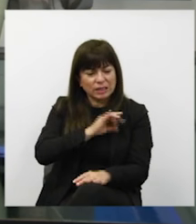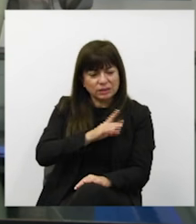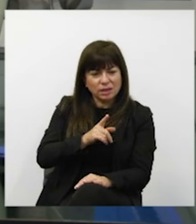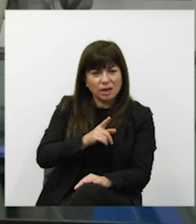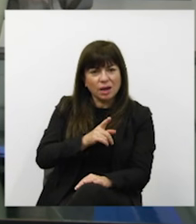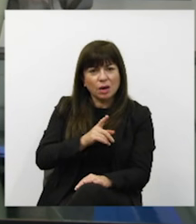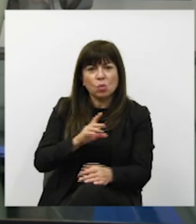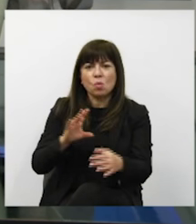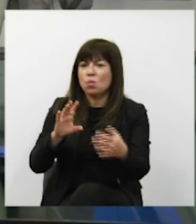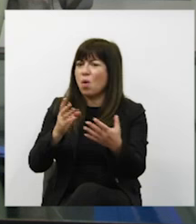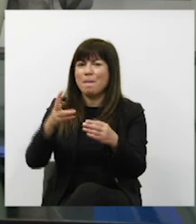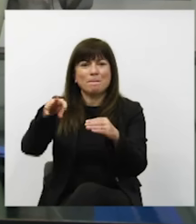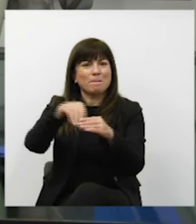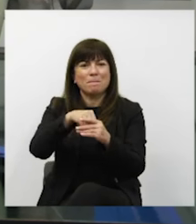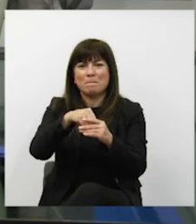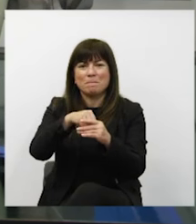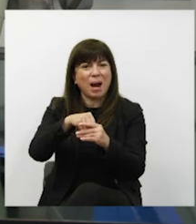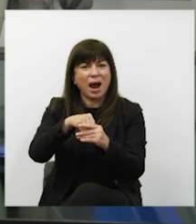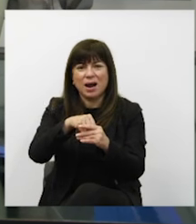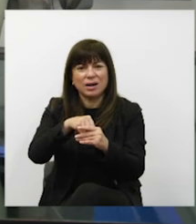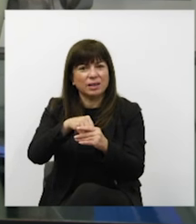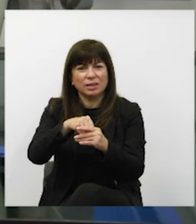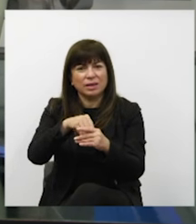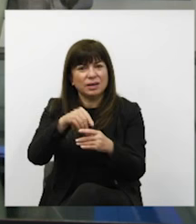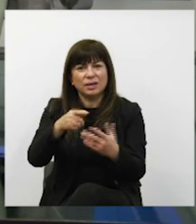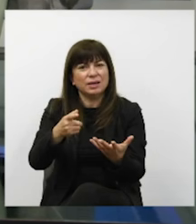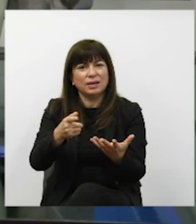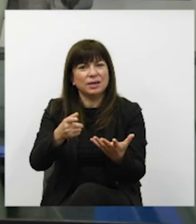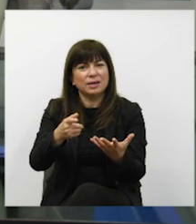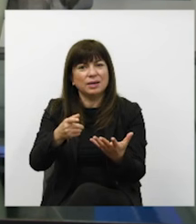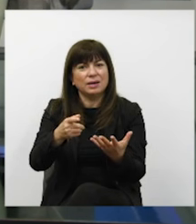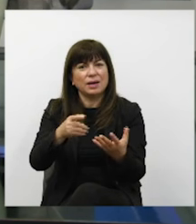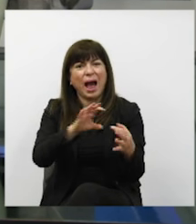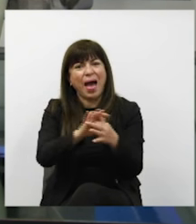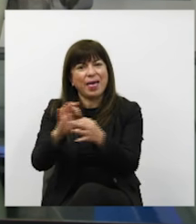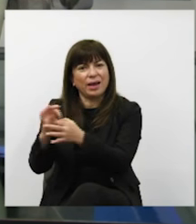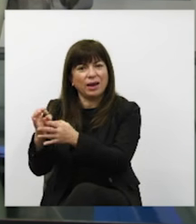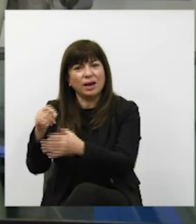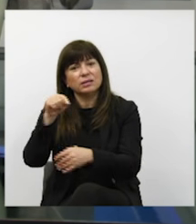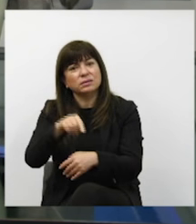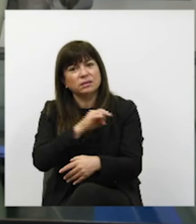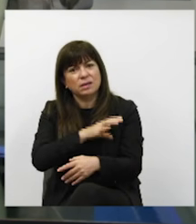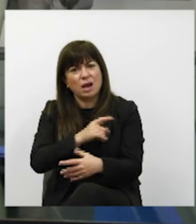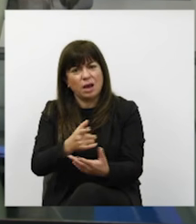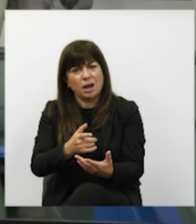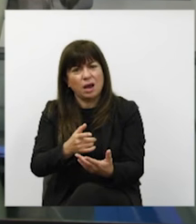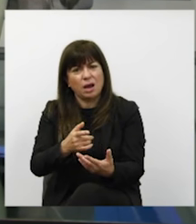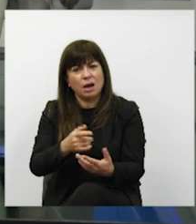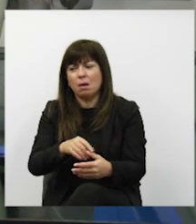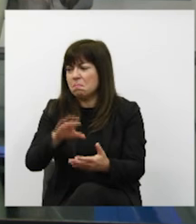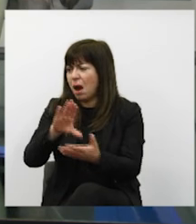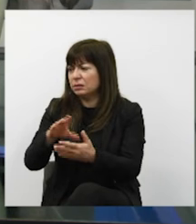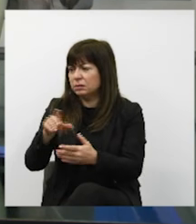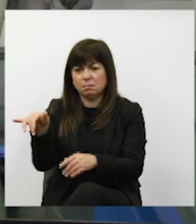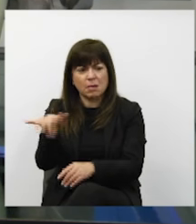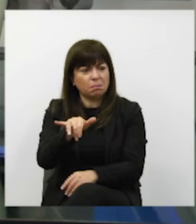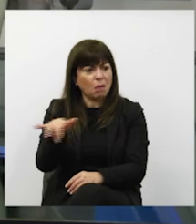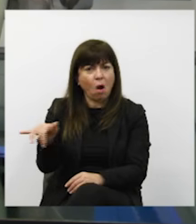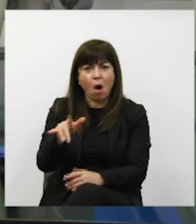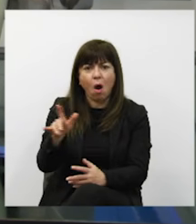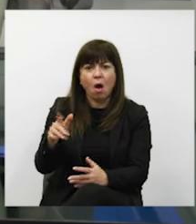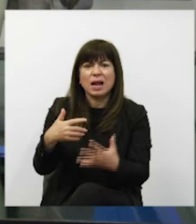las cadenas internacionales de suministro manufacturero. Es un país que exporta, igual que Chile,